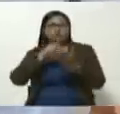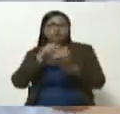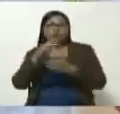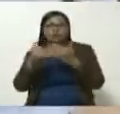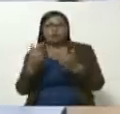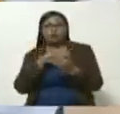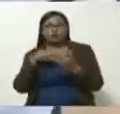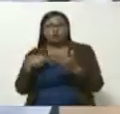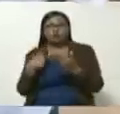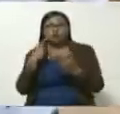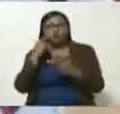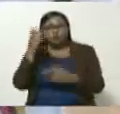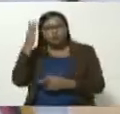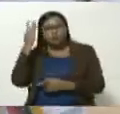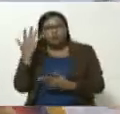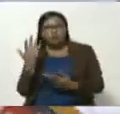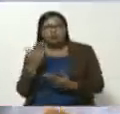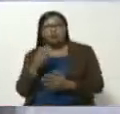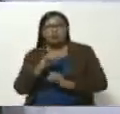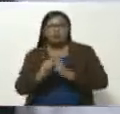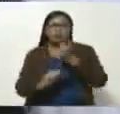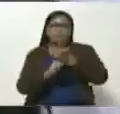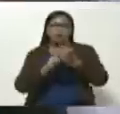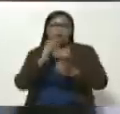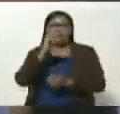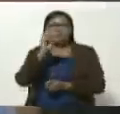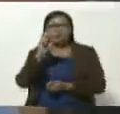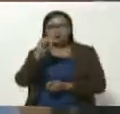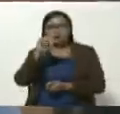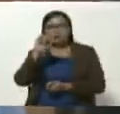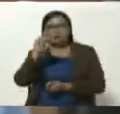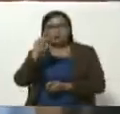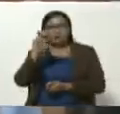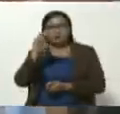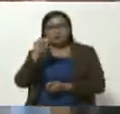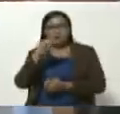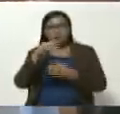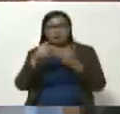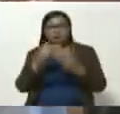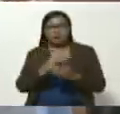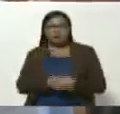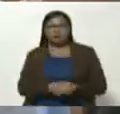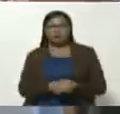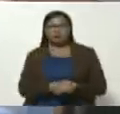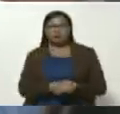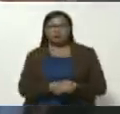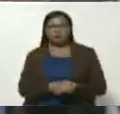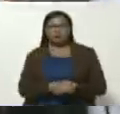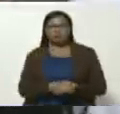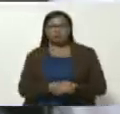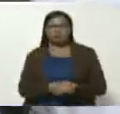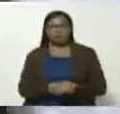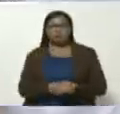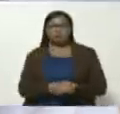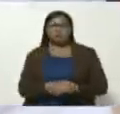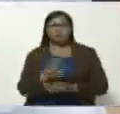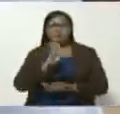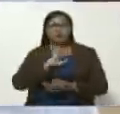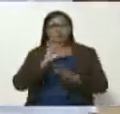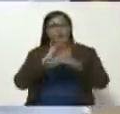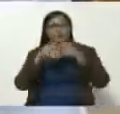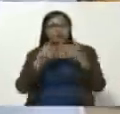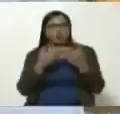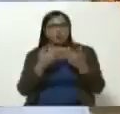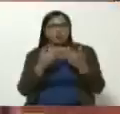de que estemos nuevamente con el respaldo de Pequiven. ¿Eres de aquí de Colombia? Sí, señora. ¿De parte? De Barranquilla. ¿Eres barranquillera de usted?